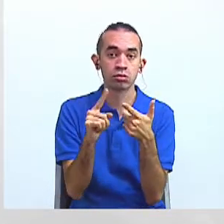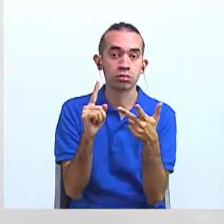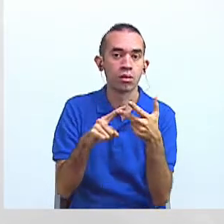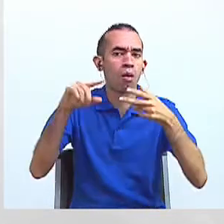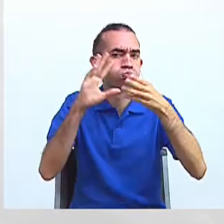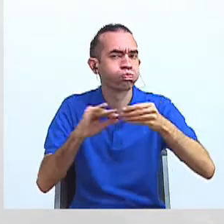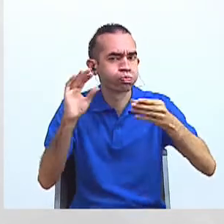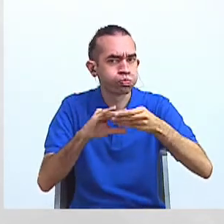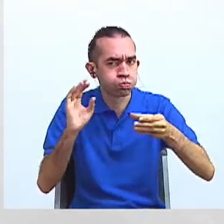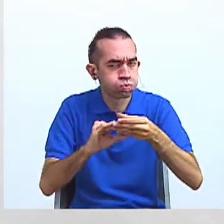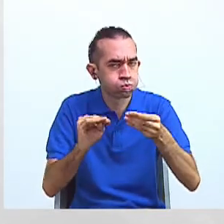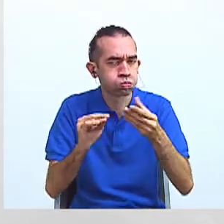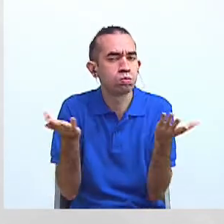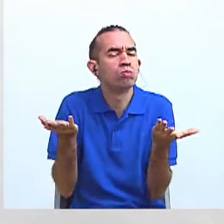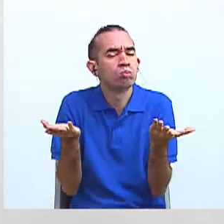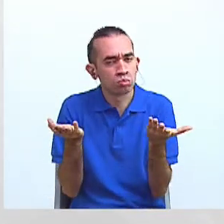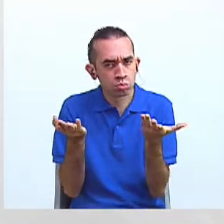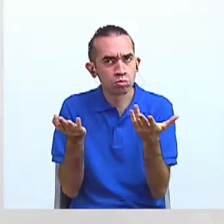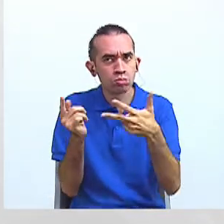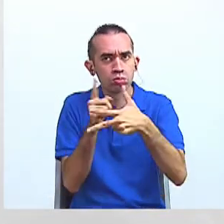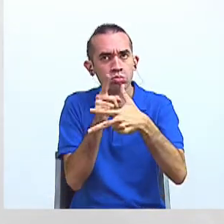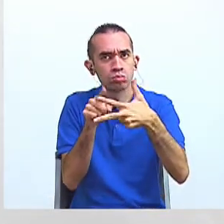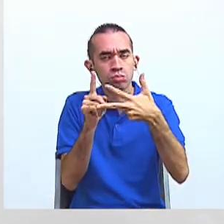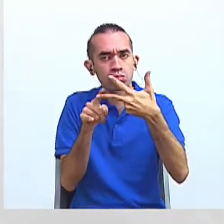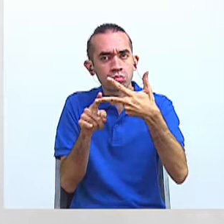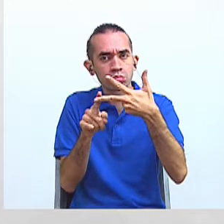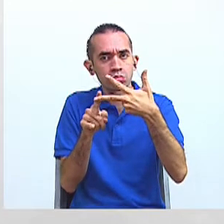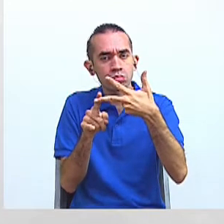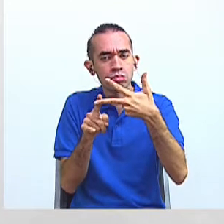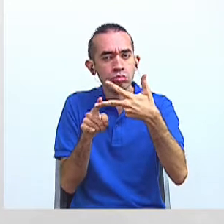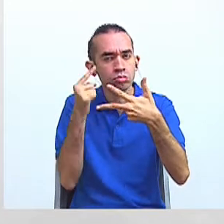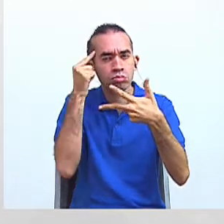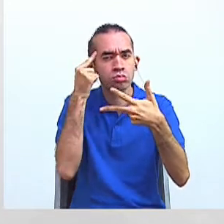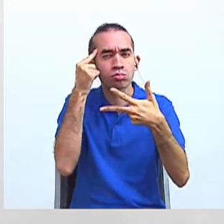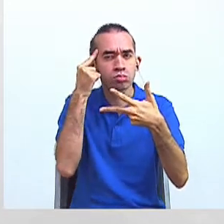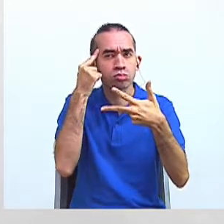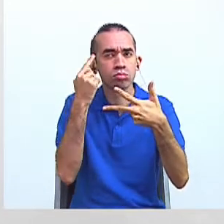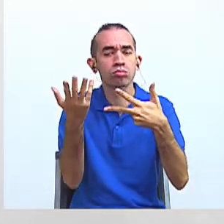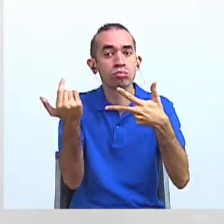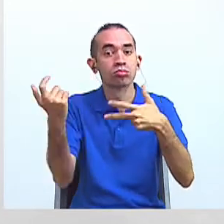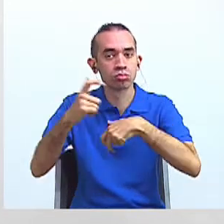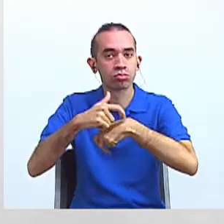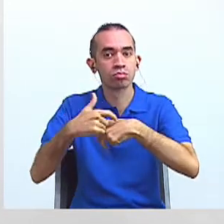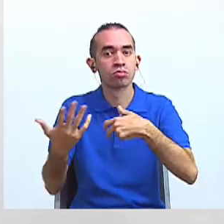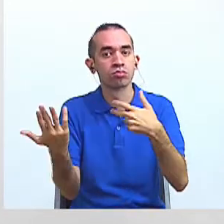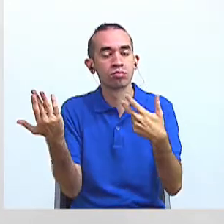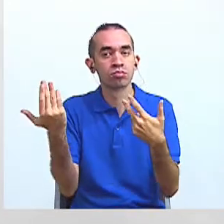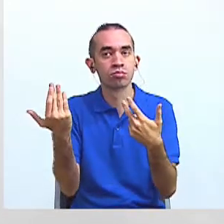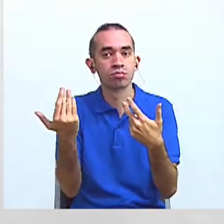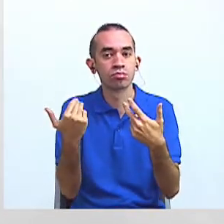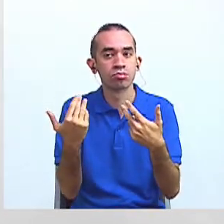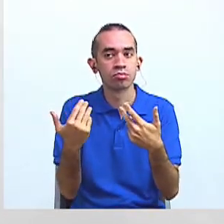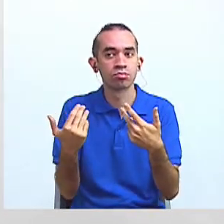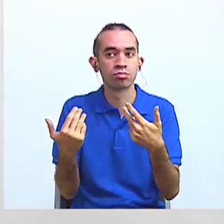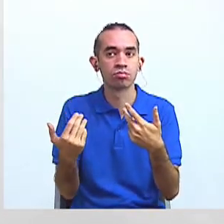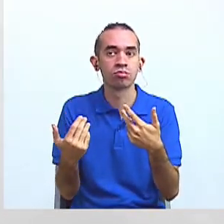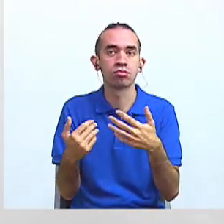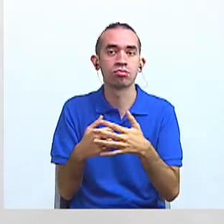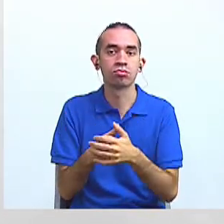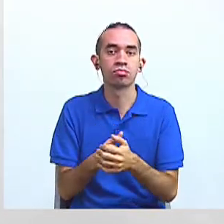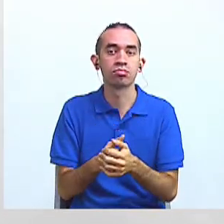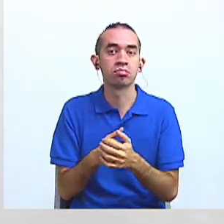la narración de hechos. Ok, pensemos, corre tiempo. ¿Cuál será?